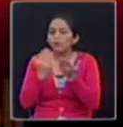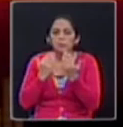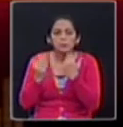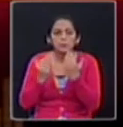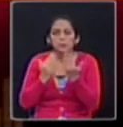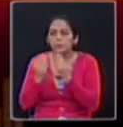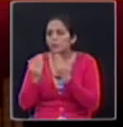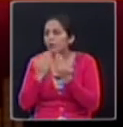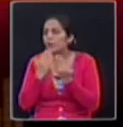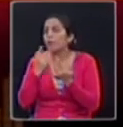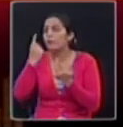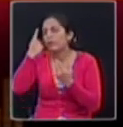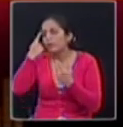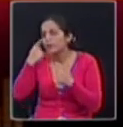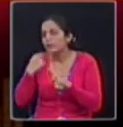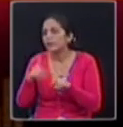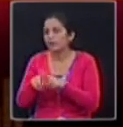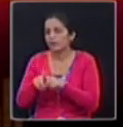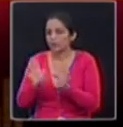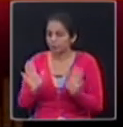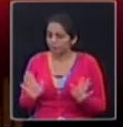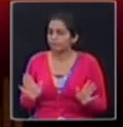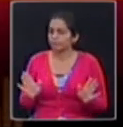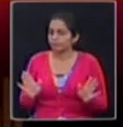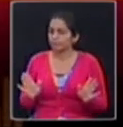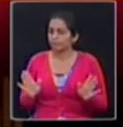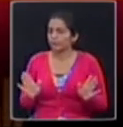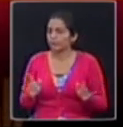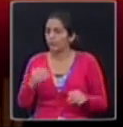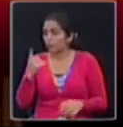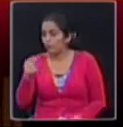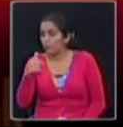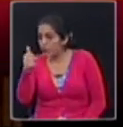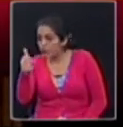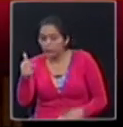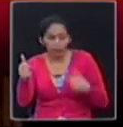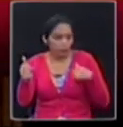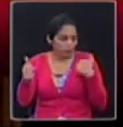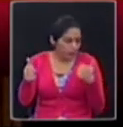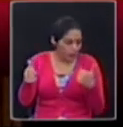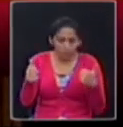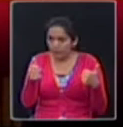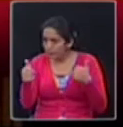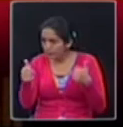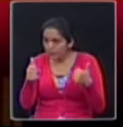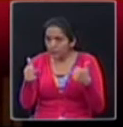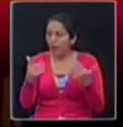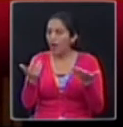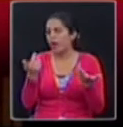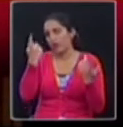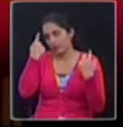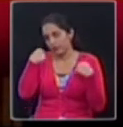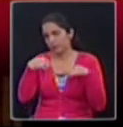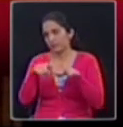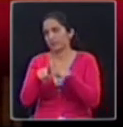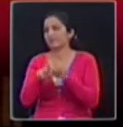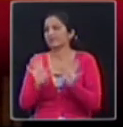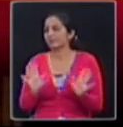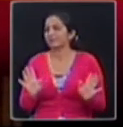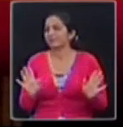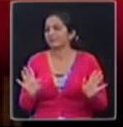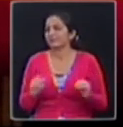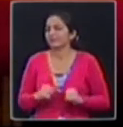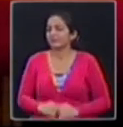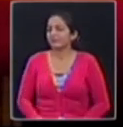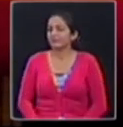unificar, por lo menos en mínimos, una fórmula gana-gana, a través del diálogo. Yo veo y leo que estamos a nivel país en otro momento,